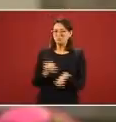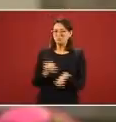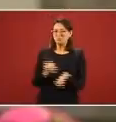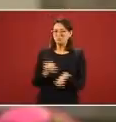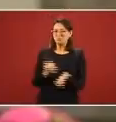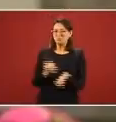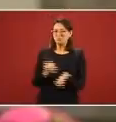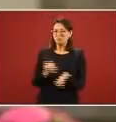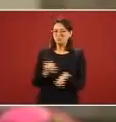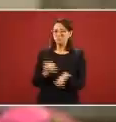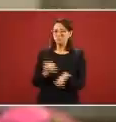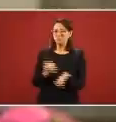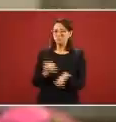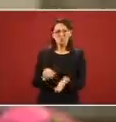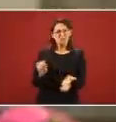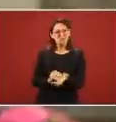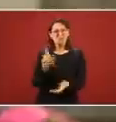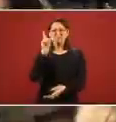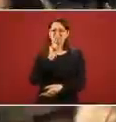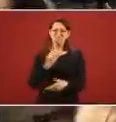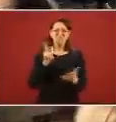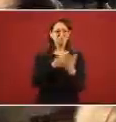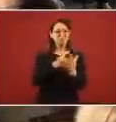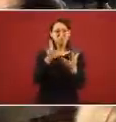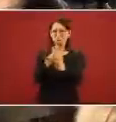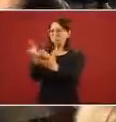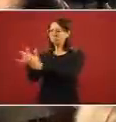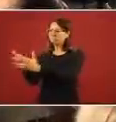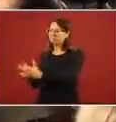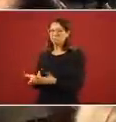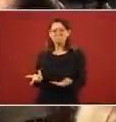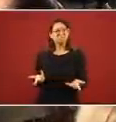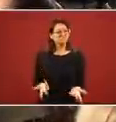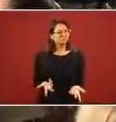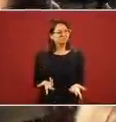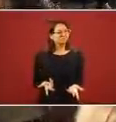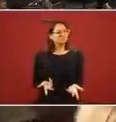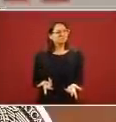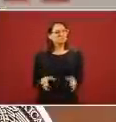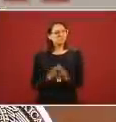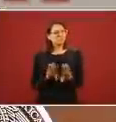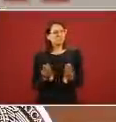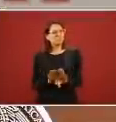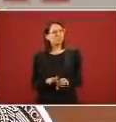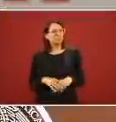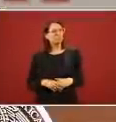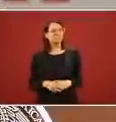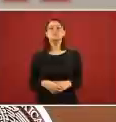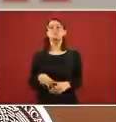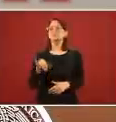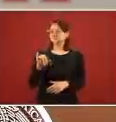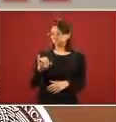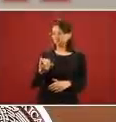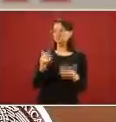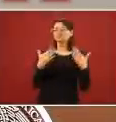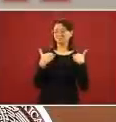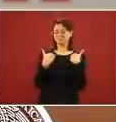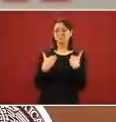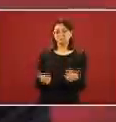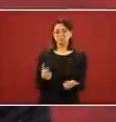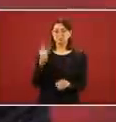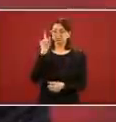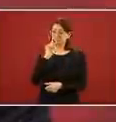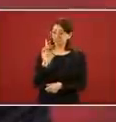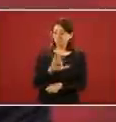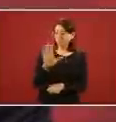justificando esto esperamos que estar presentes que si yo entiendo que son cuestiones muy graves si